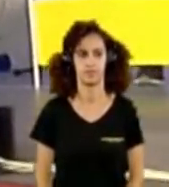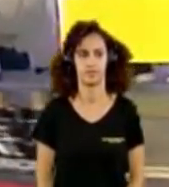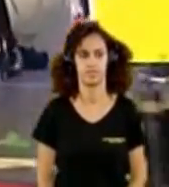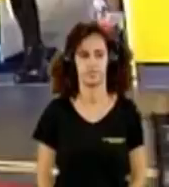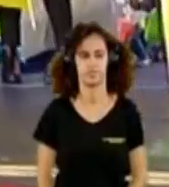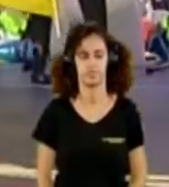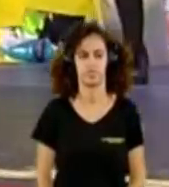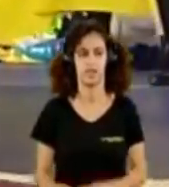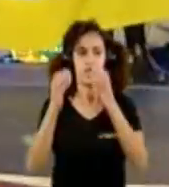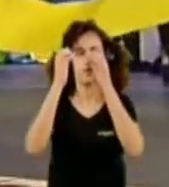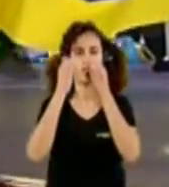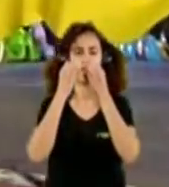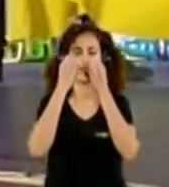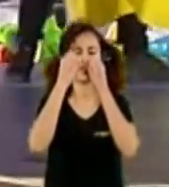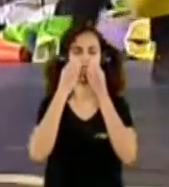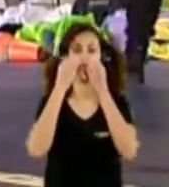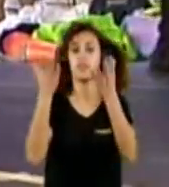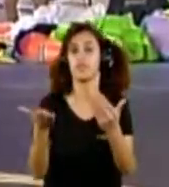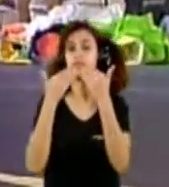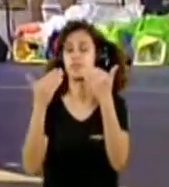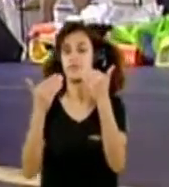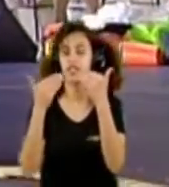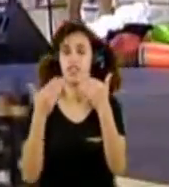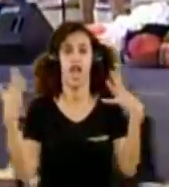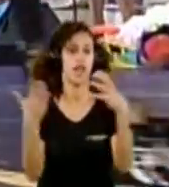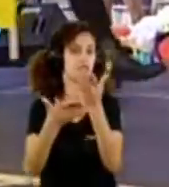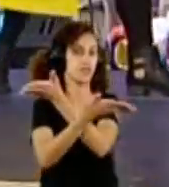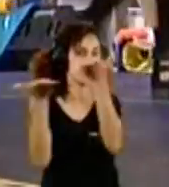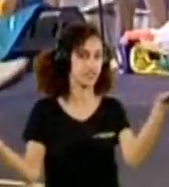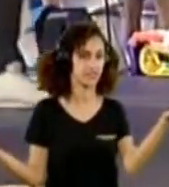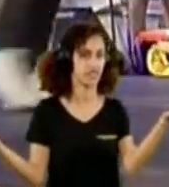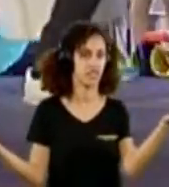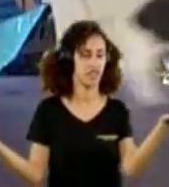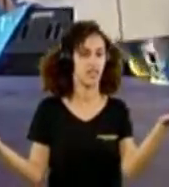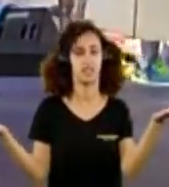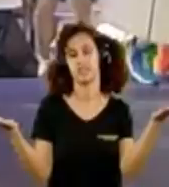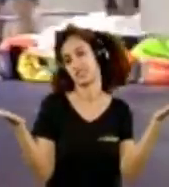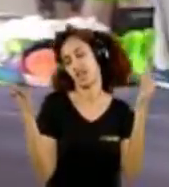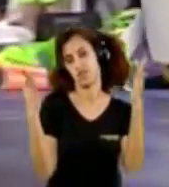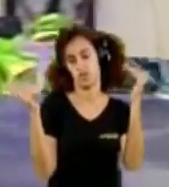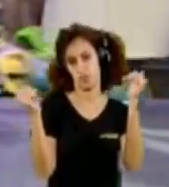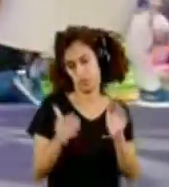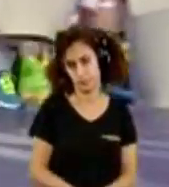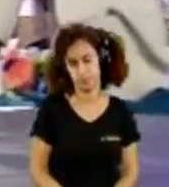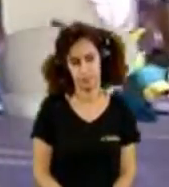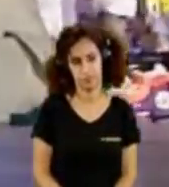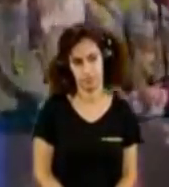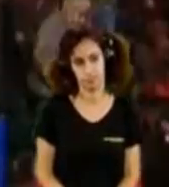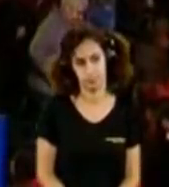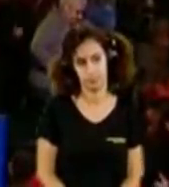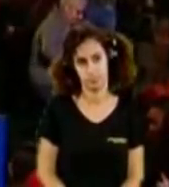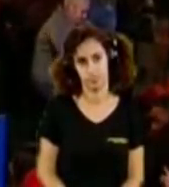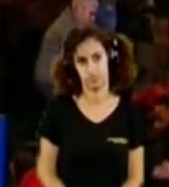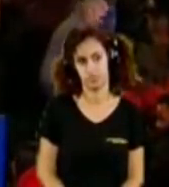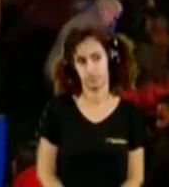archipiélago, para todas las islas. En sus filas los Trapasones con Carmelo Damaso, probablemente uno de los veteranos murgueros más activos.